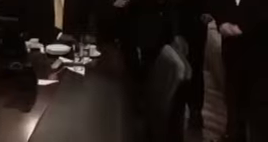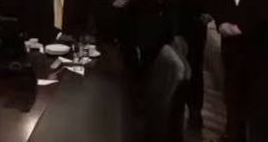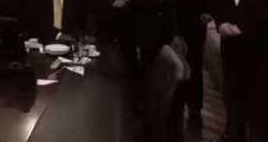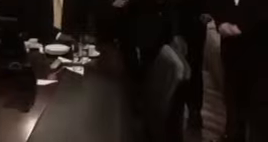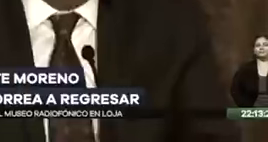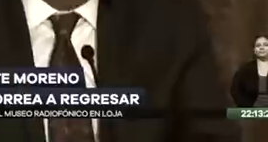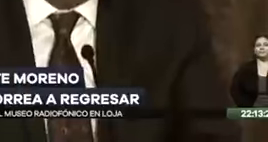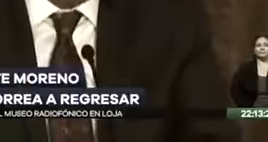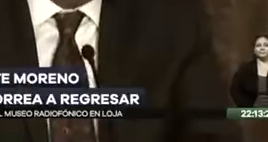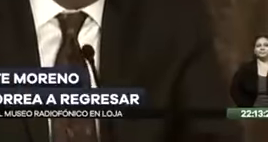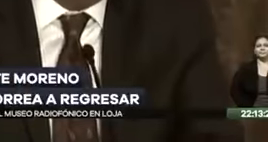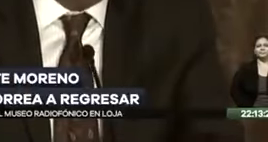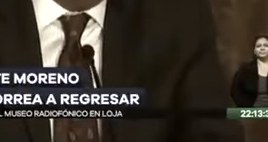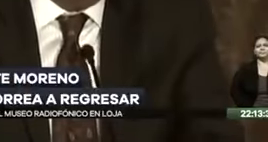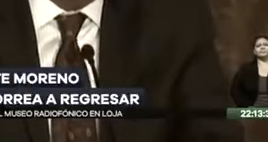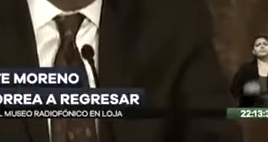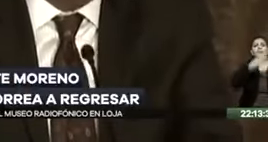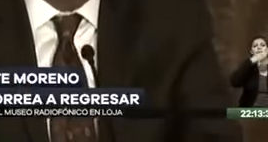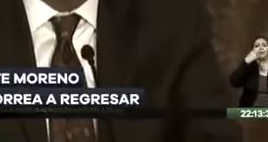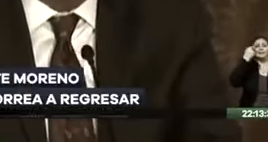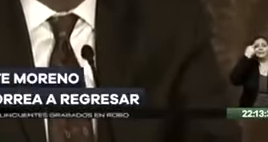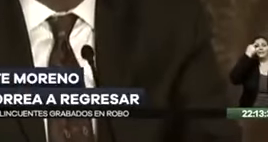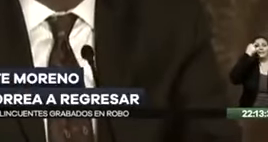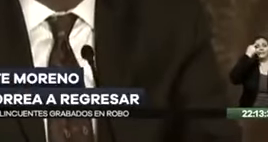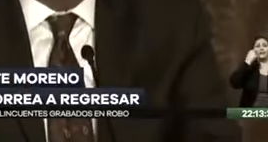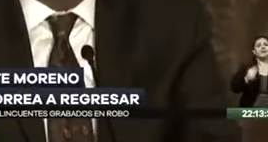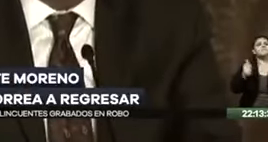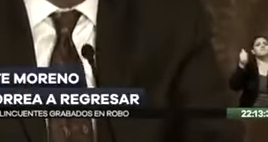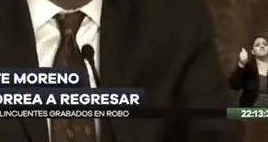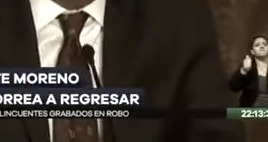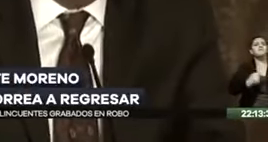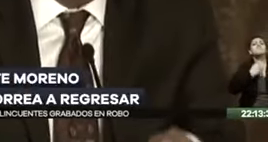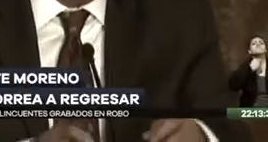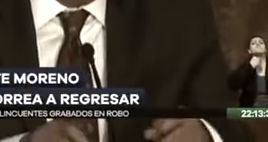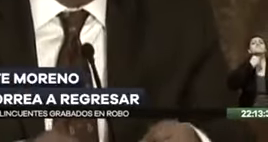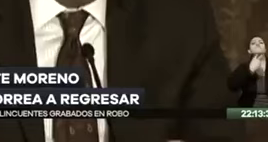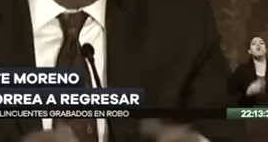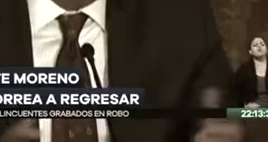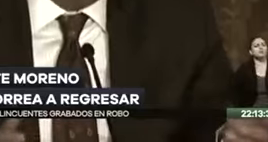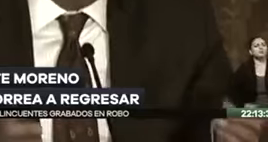otro lado. Lo mismo podría hacer el Chapo Guzmán, pues. Cualquiera podría